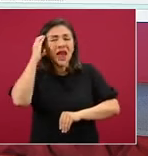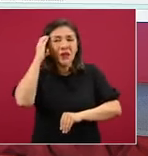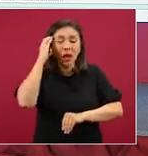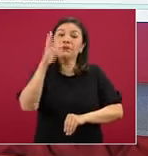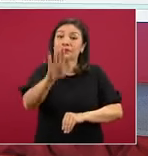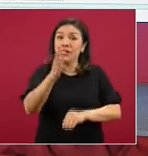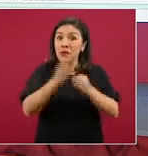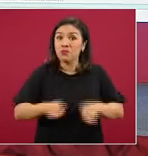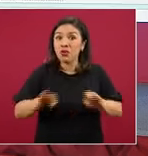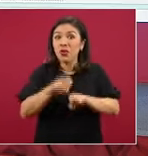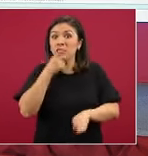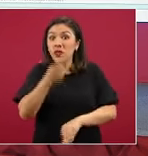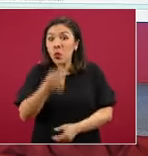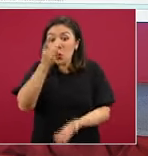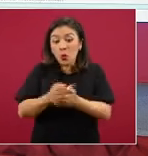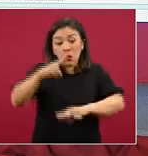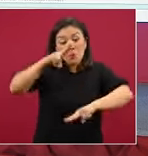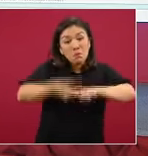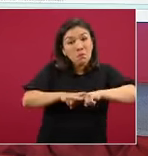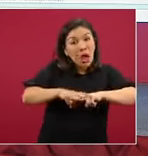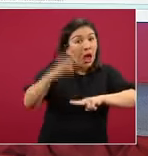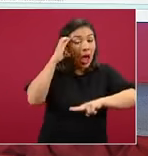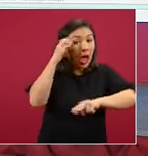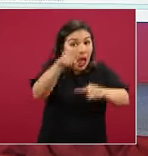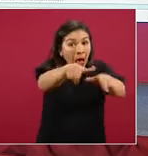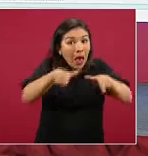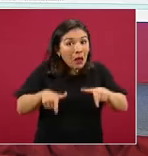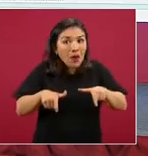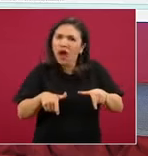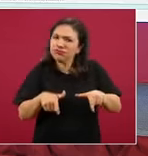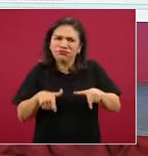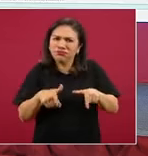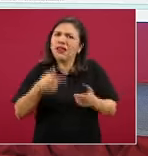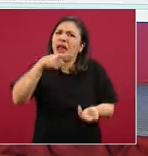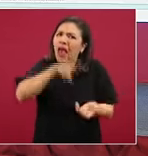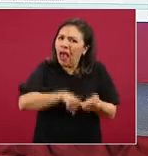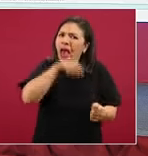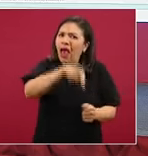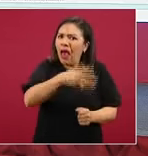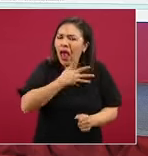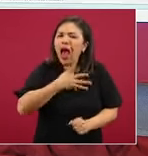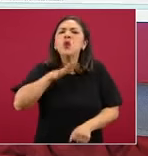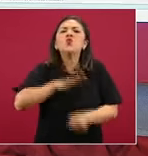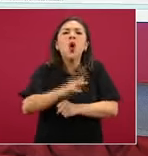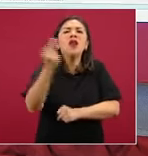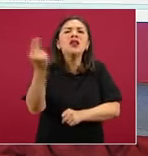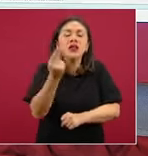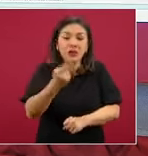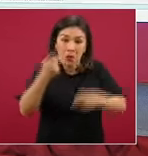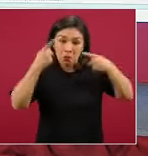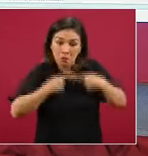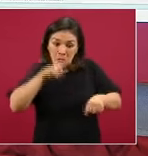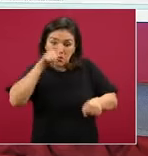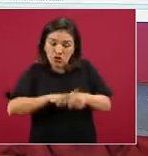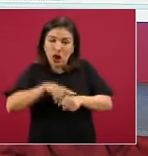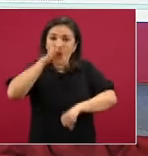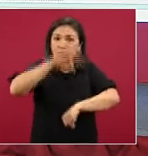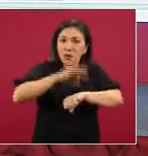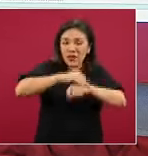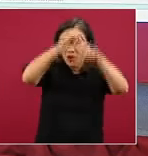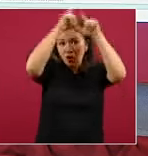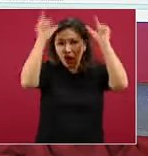es importante que no es solamente la cama física, sino que las camas con todo lo necesario, personal, insumos